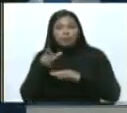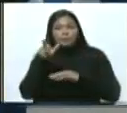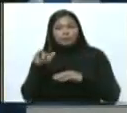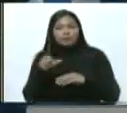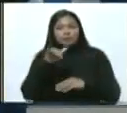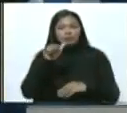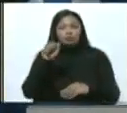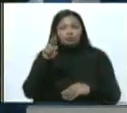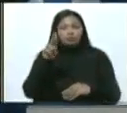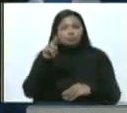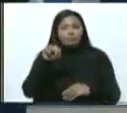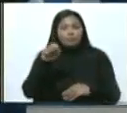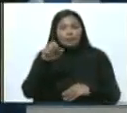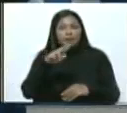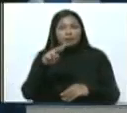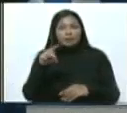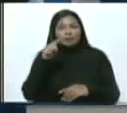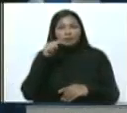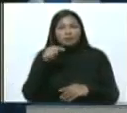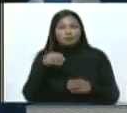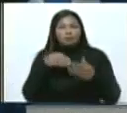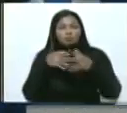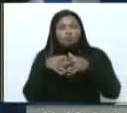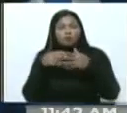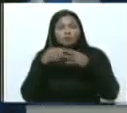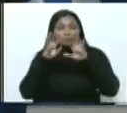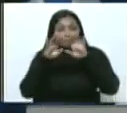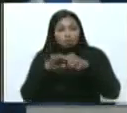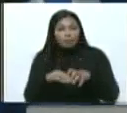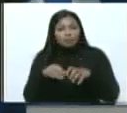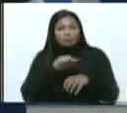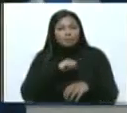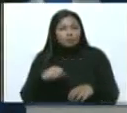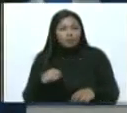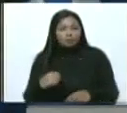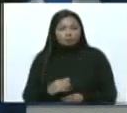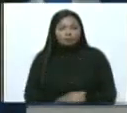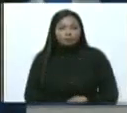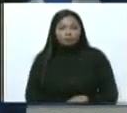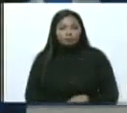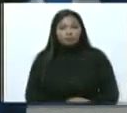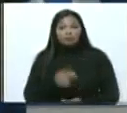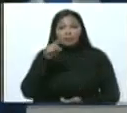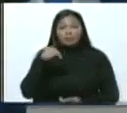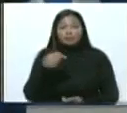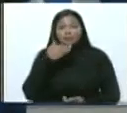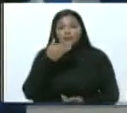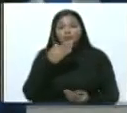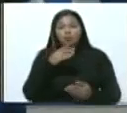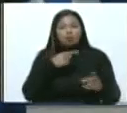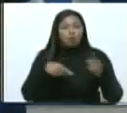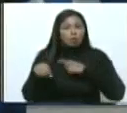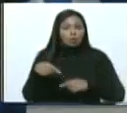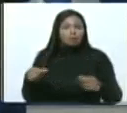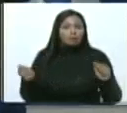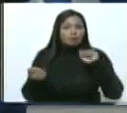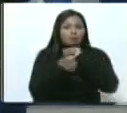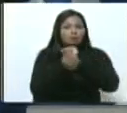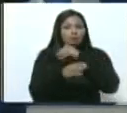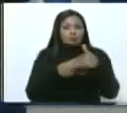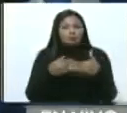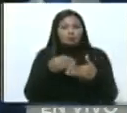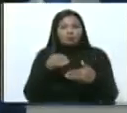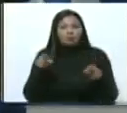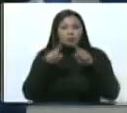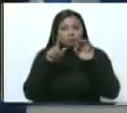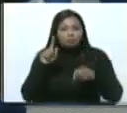Yusmari Díaz se le imputó el delito de forjamiento de documento privado. También se solicitó orden de aprehensión en contra de los ciudadanos